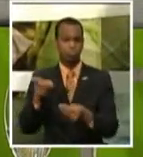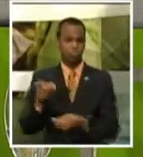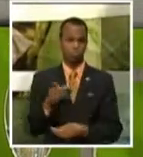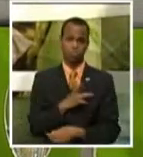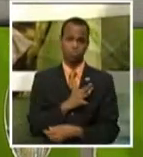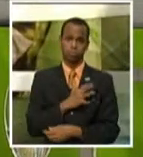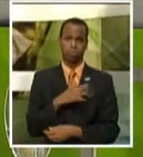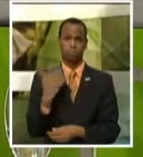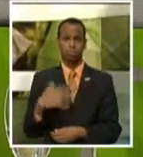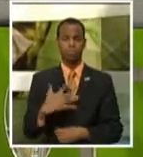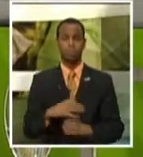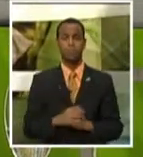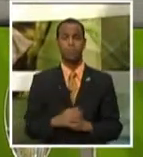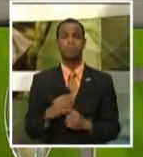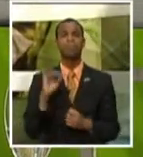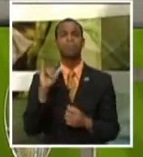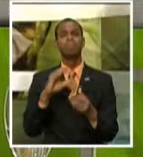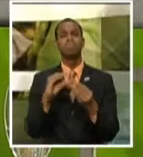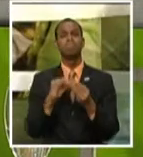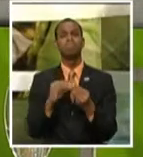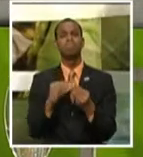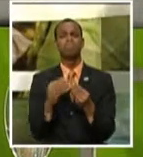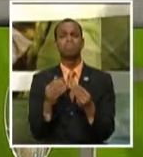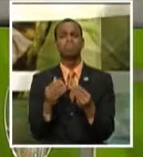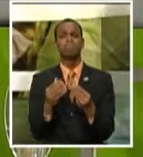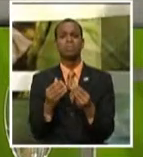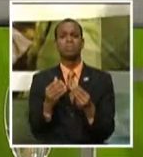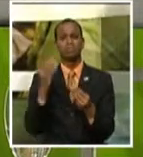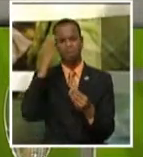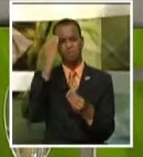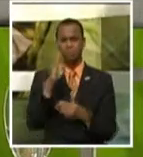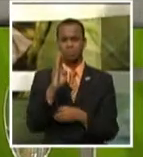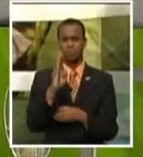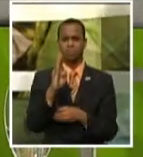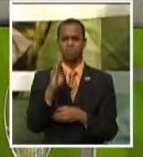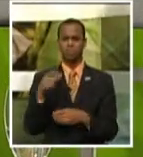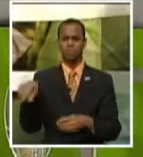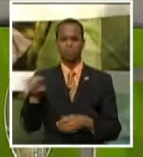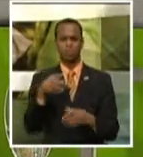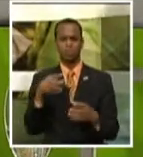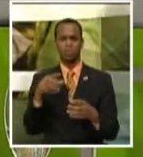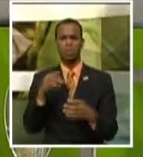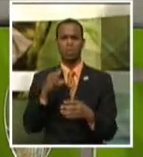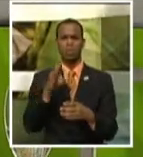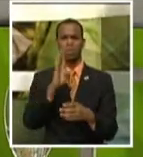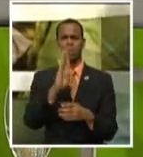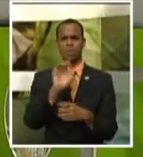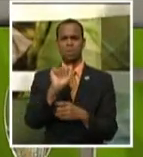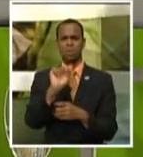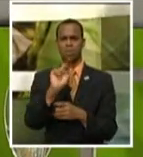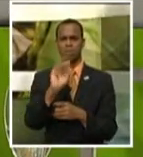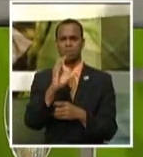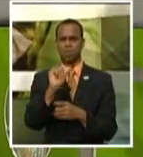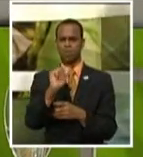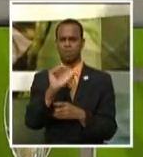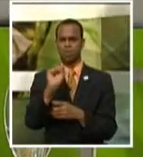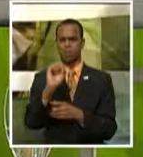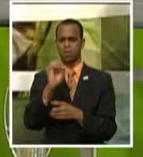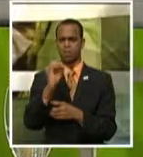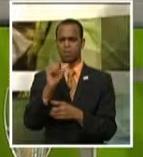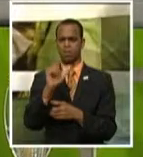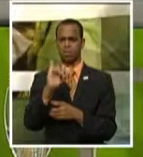su caso mismo, y Banca Solidaria, que es, como todos saben, un programa